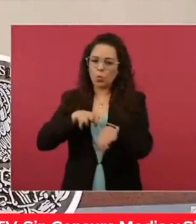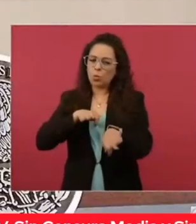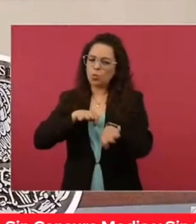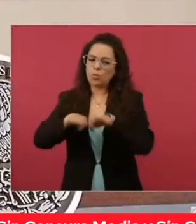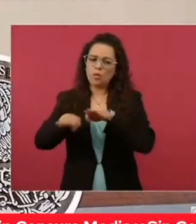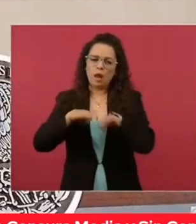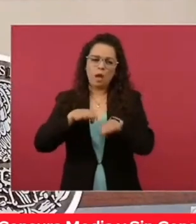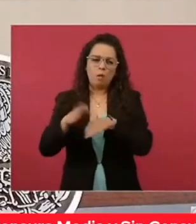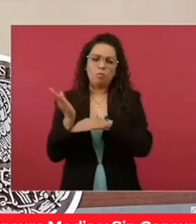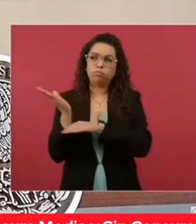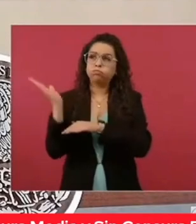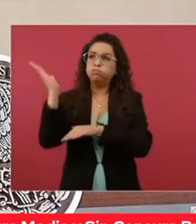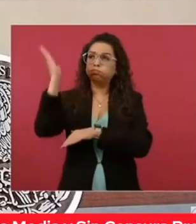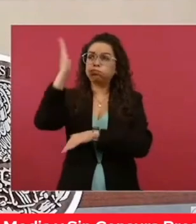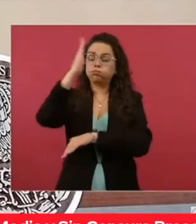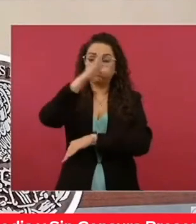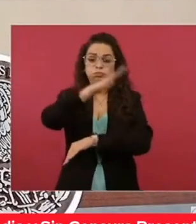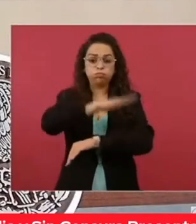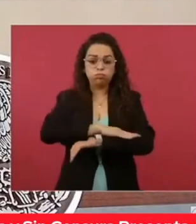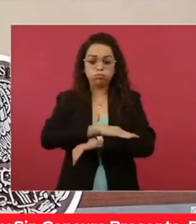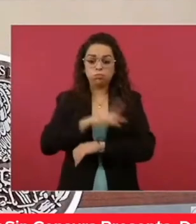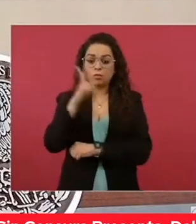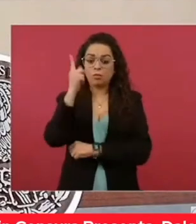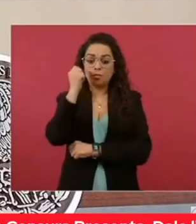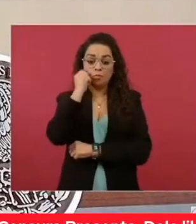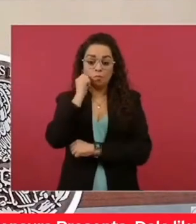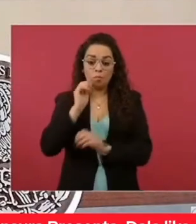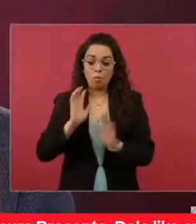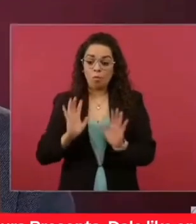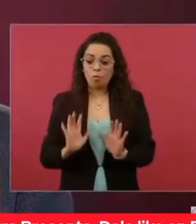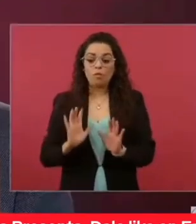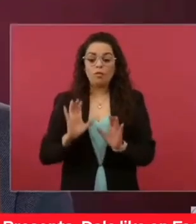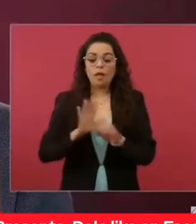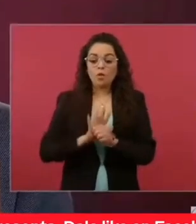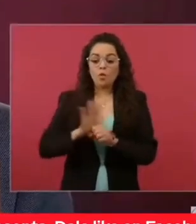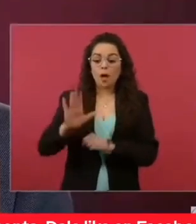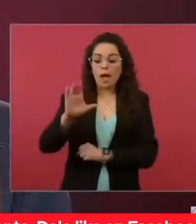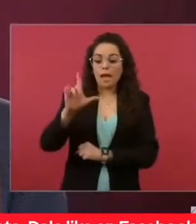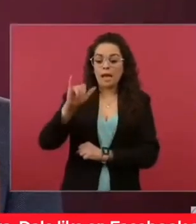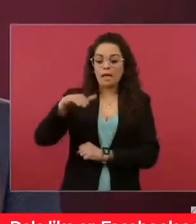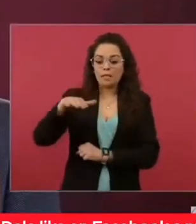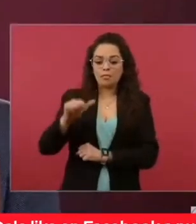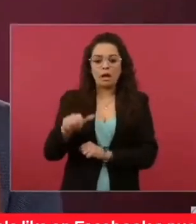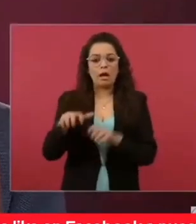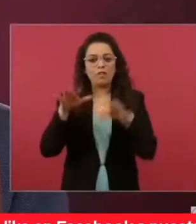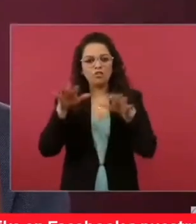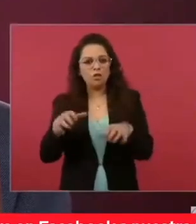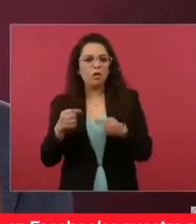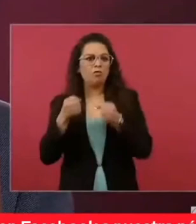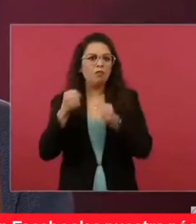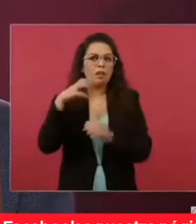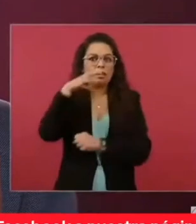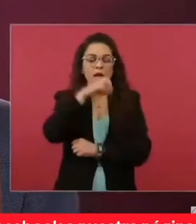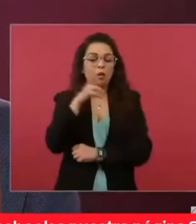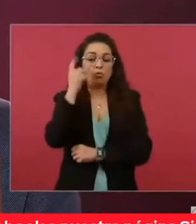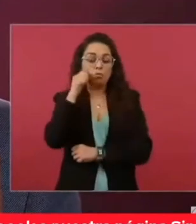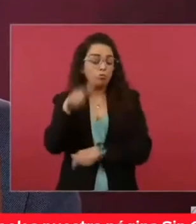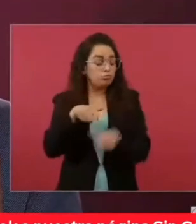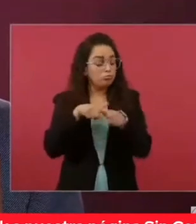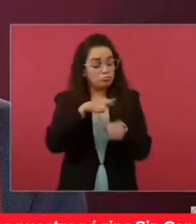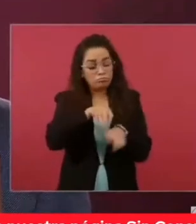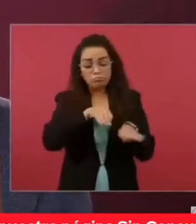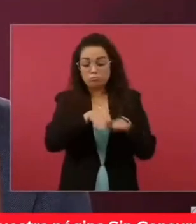en condiciones climáticas muchas veces muy adversas y que han